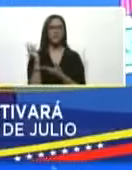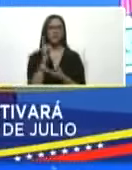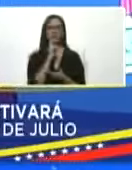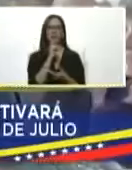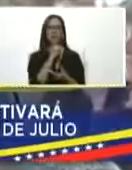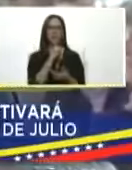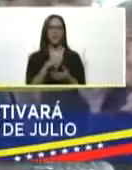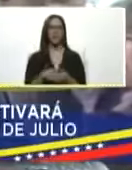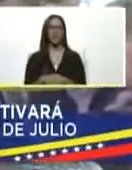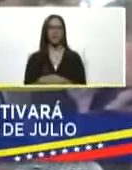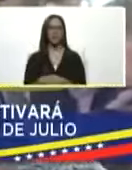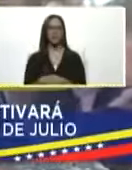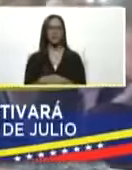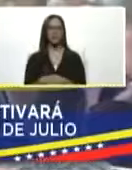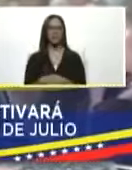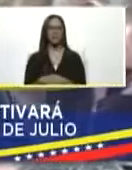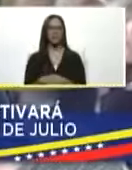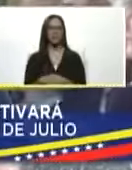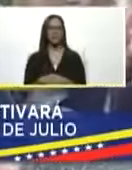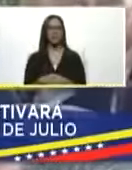nombrando.